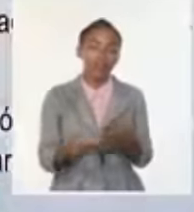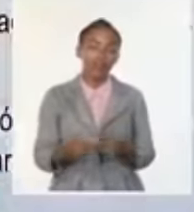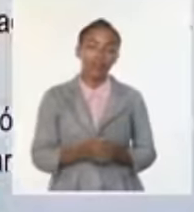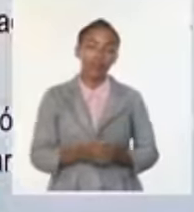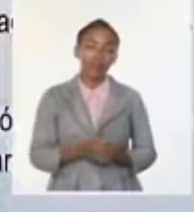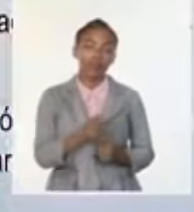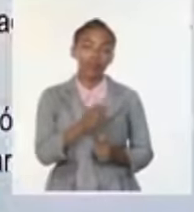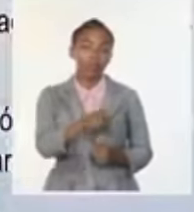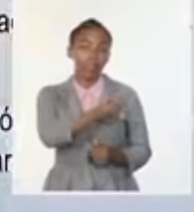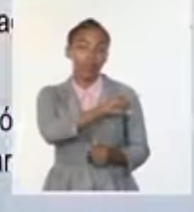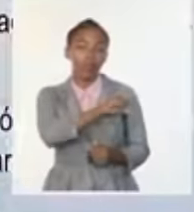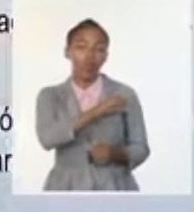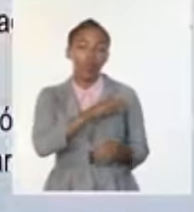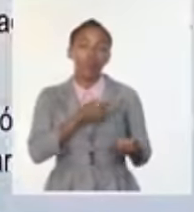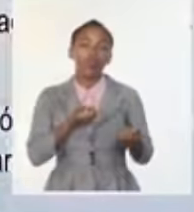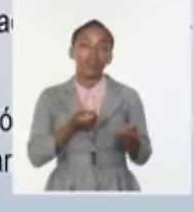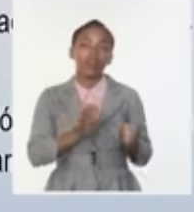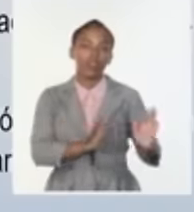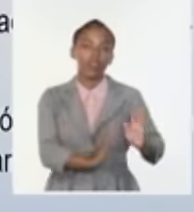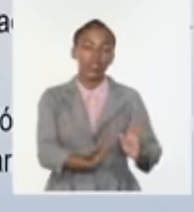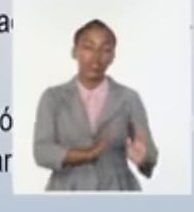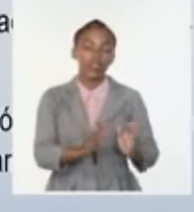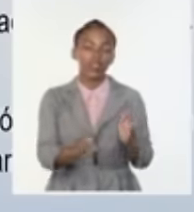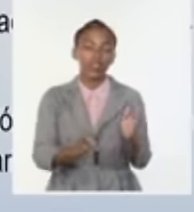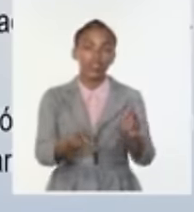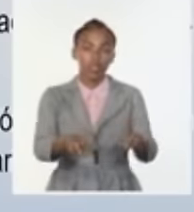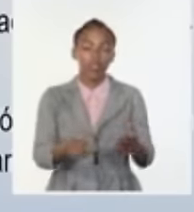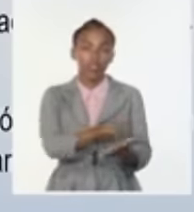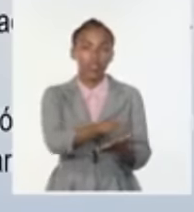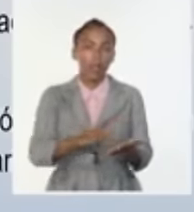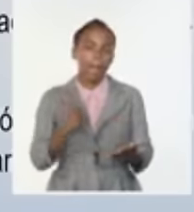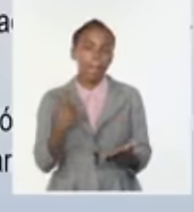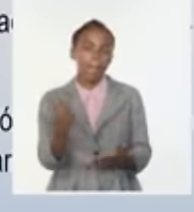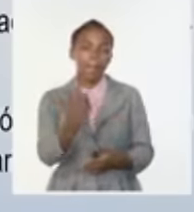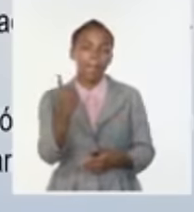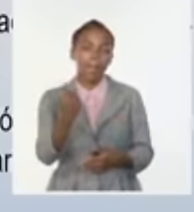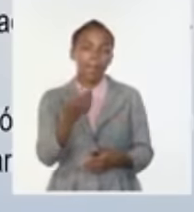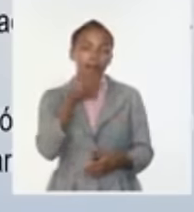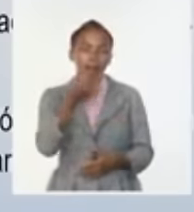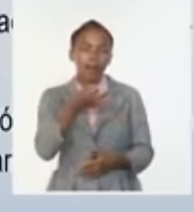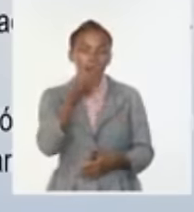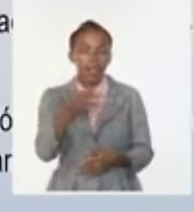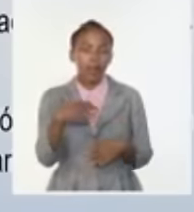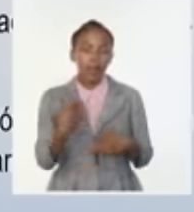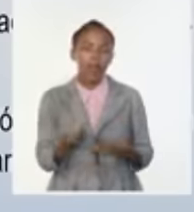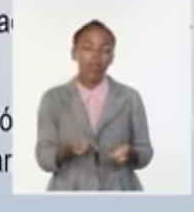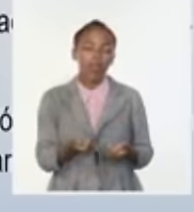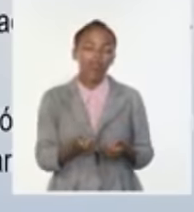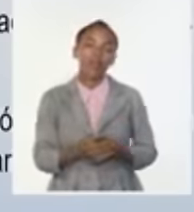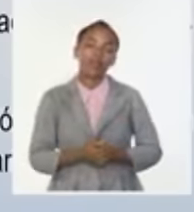Asamblea nos referimos que teníamos que ponerle fin